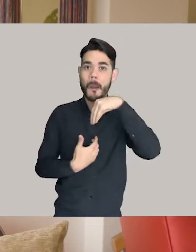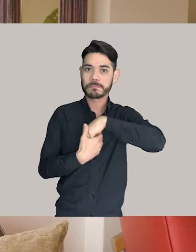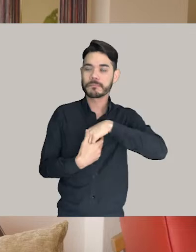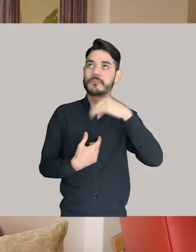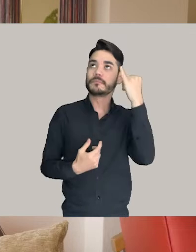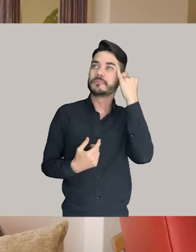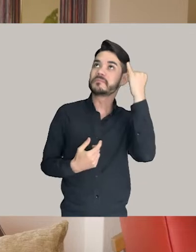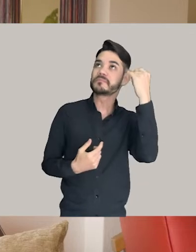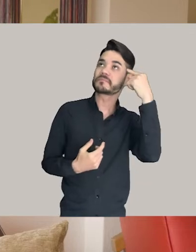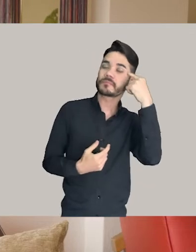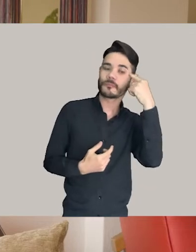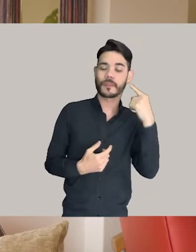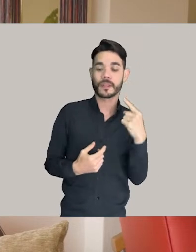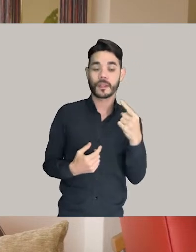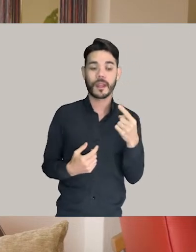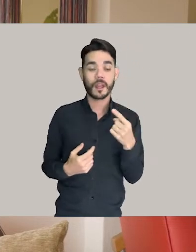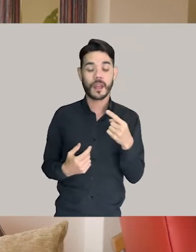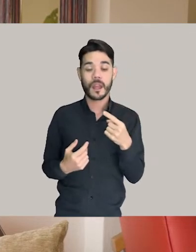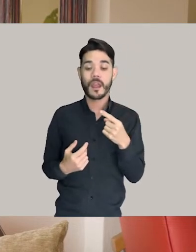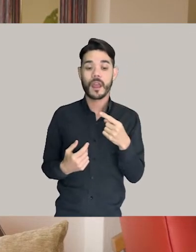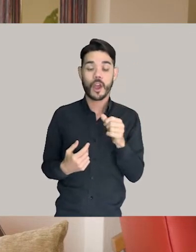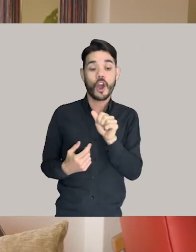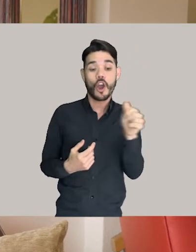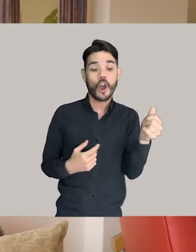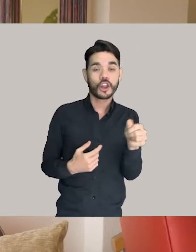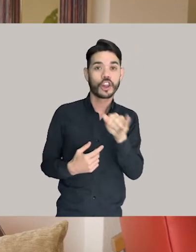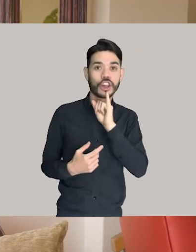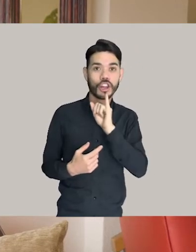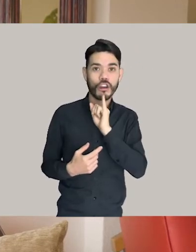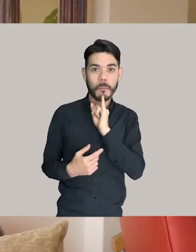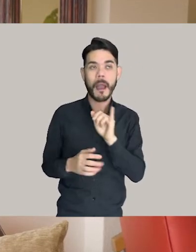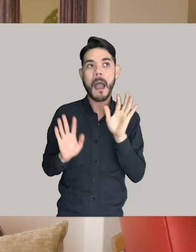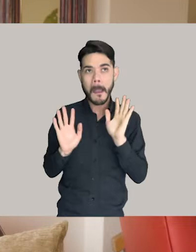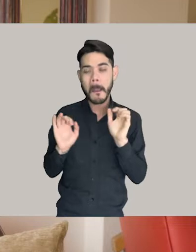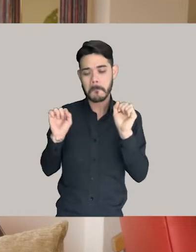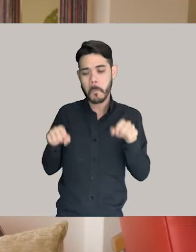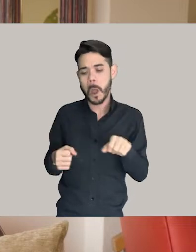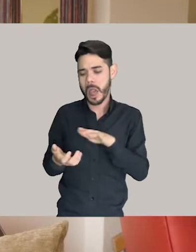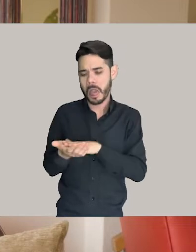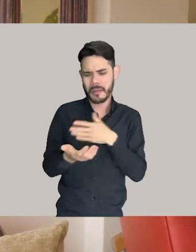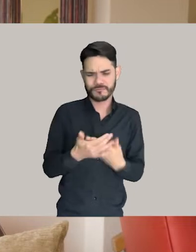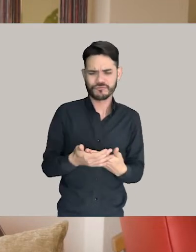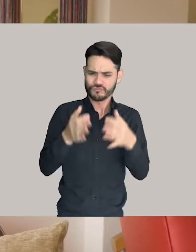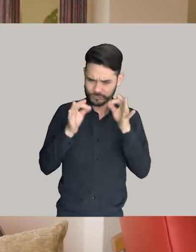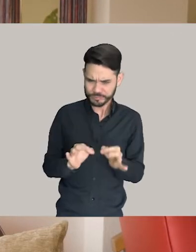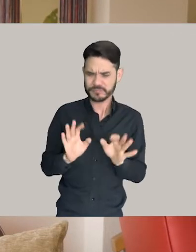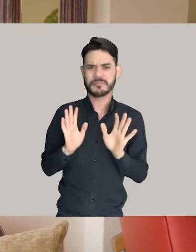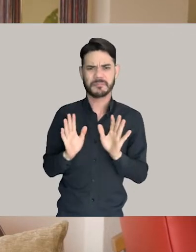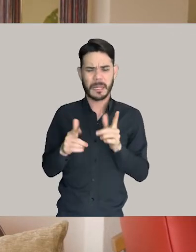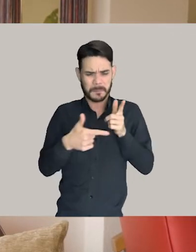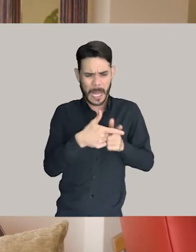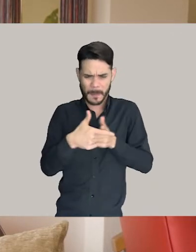que cuando hay otro idioma, se puede traducir literalmente. Es